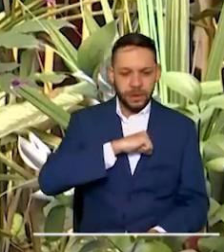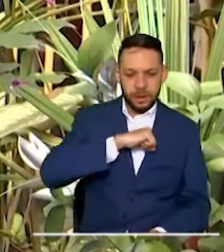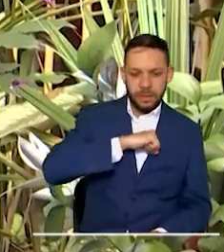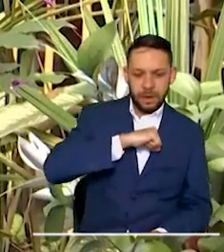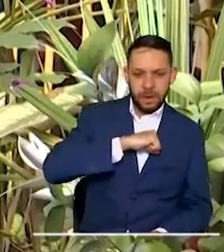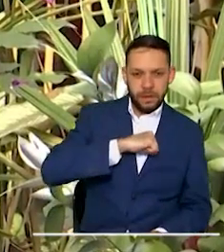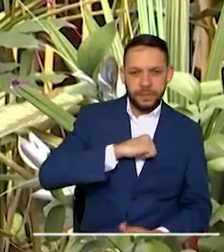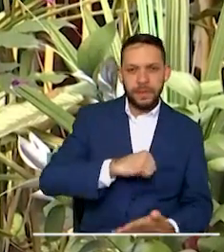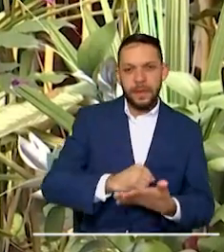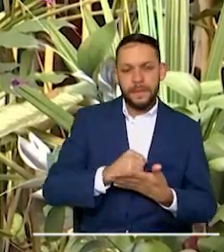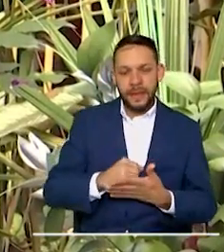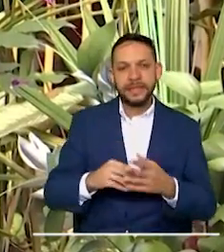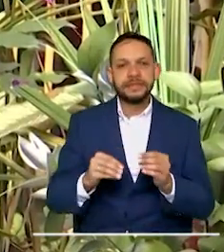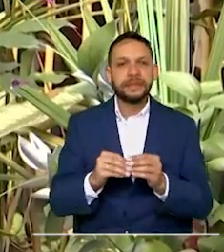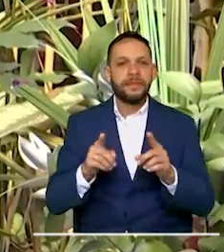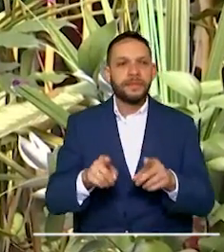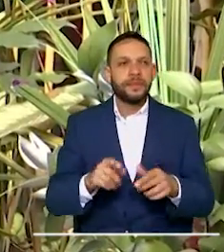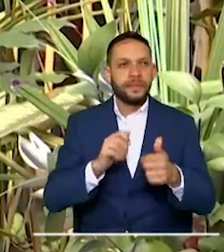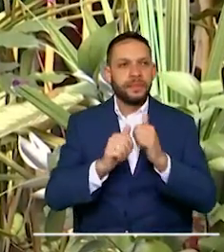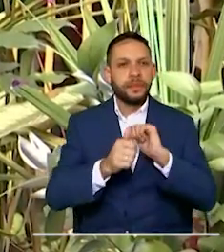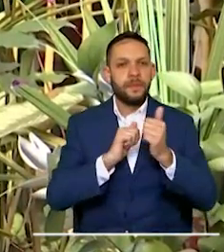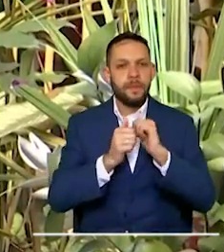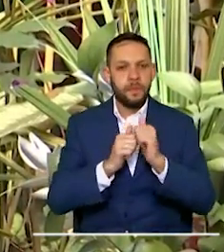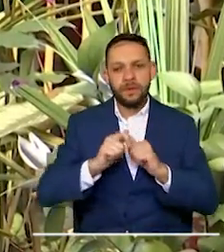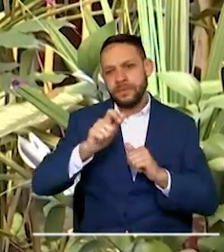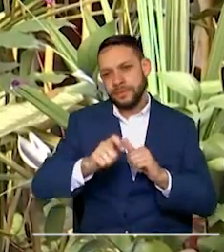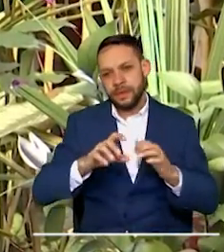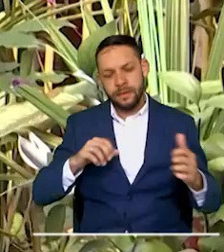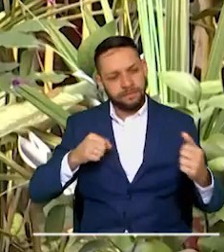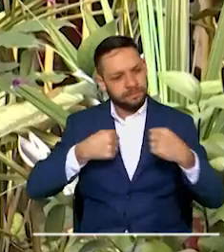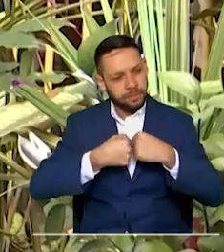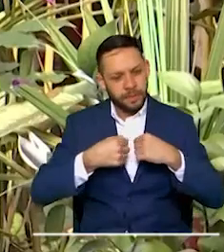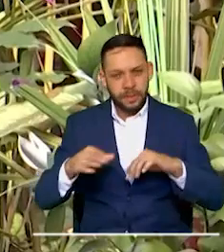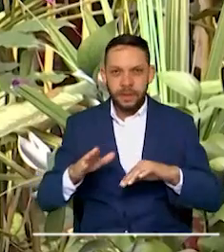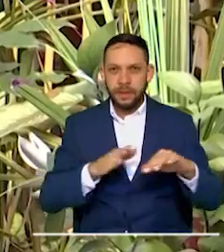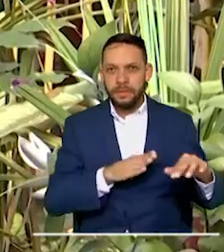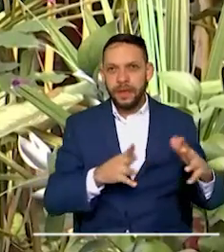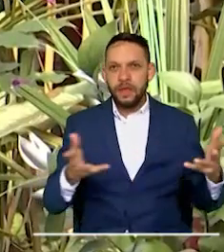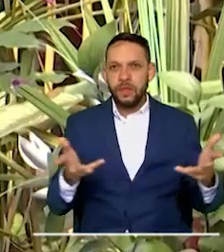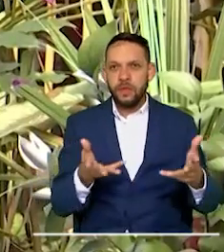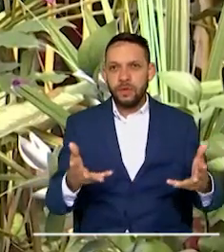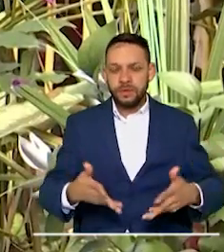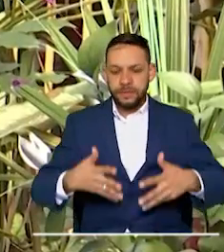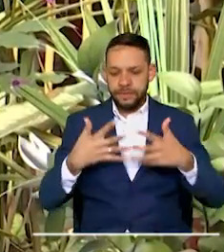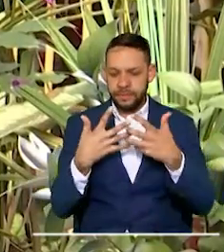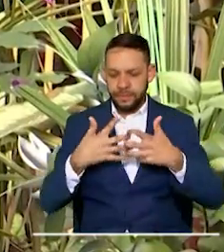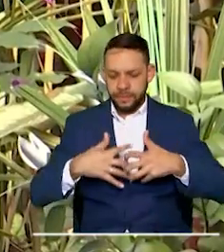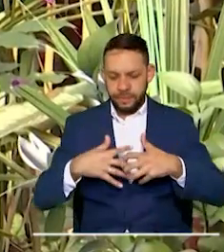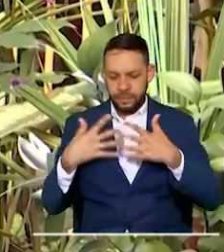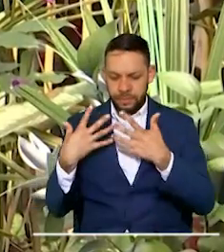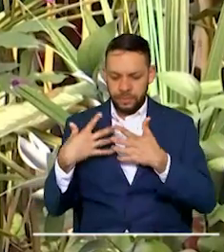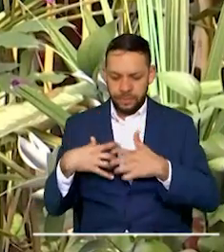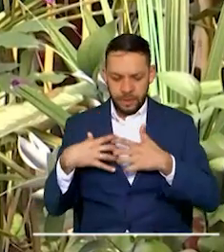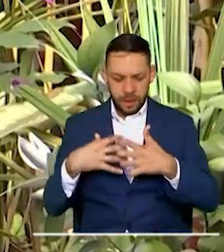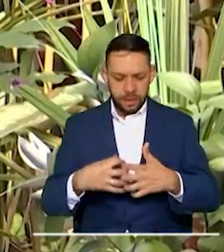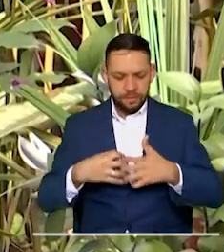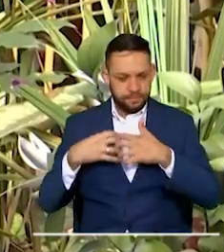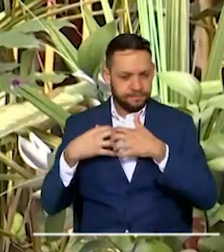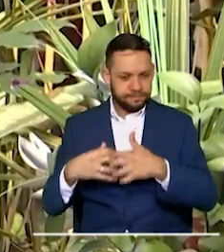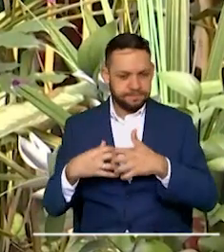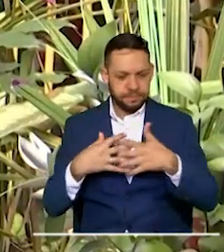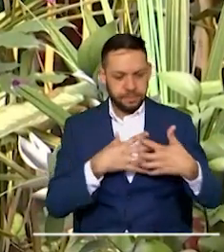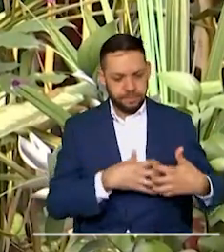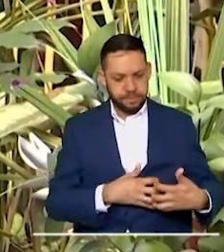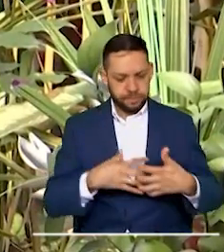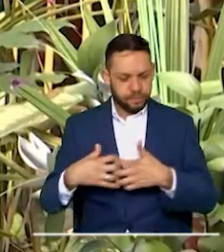y con ejercicio. Luego pasamos ya a la parte de los órganos abdominales. La ecografía en general